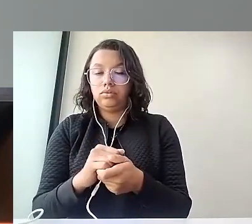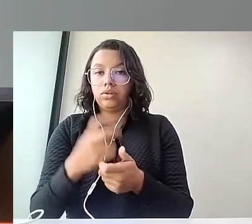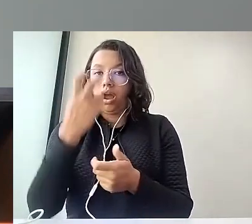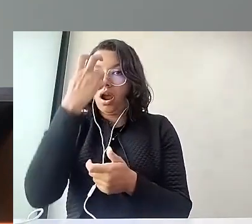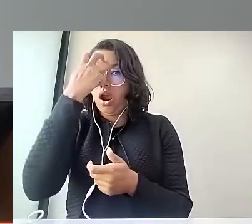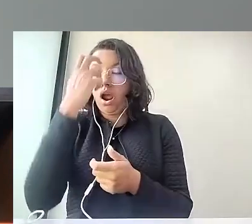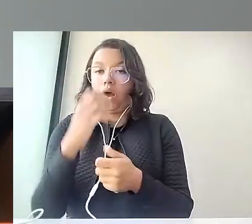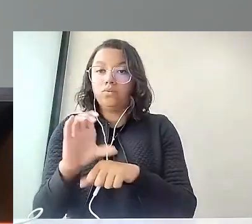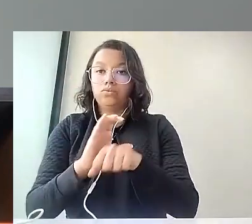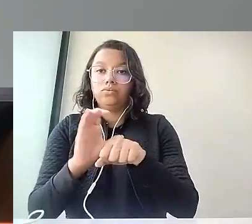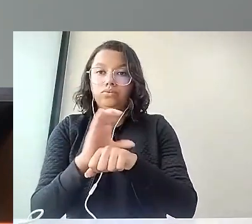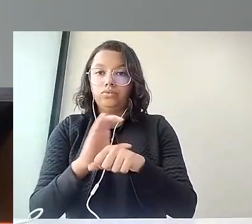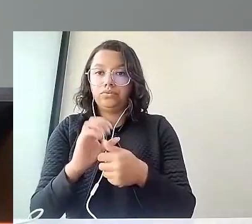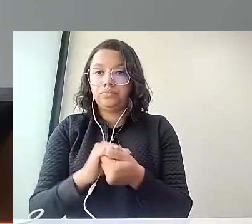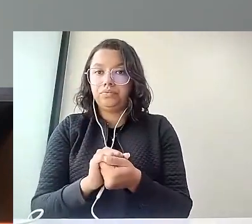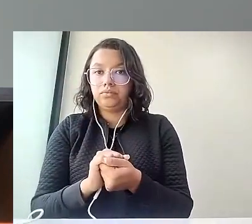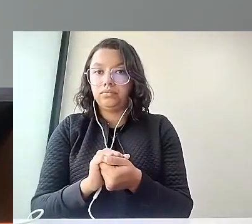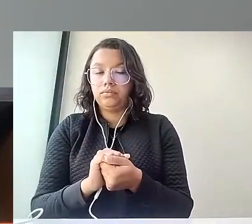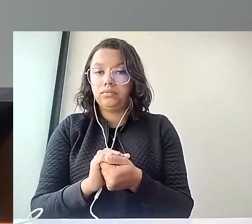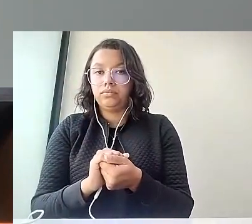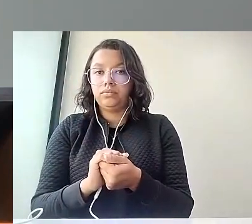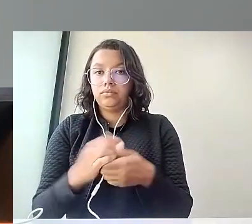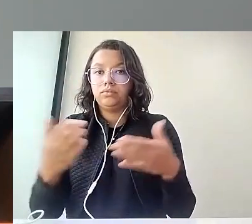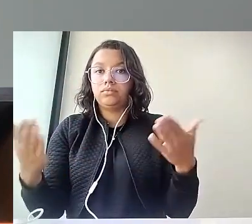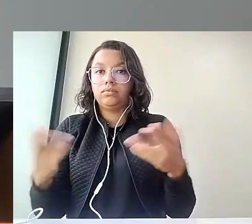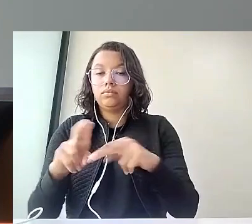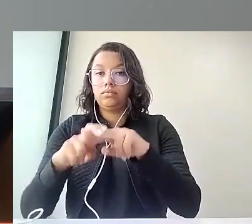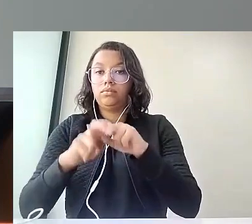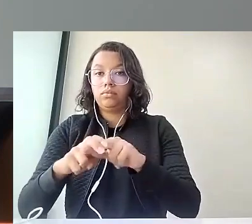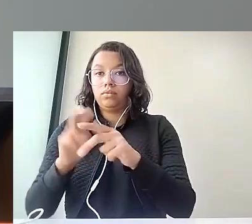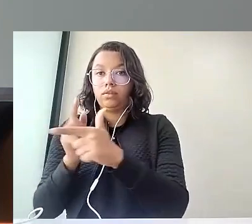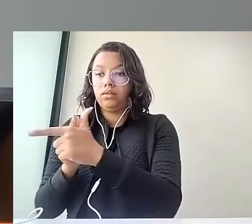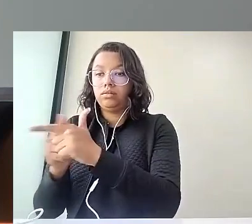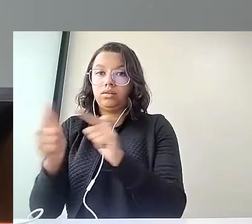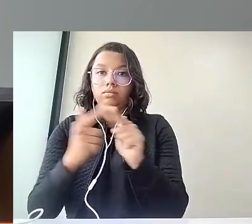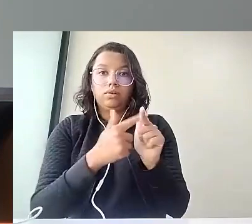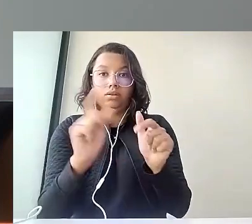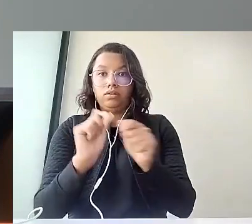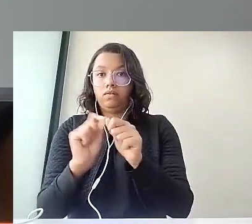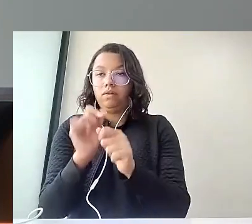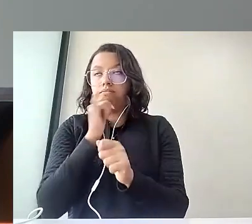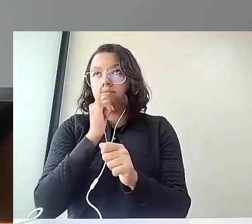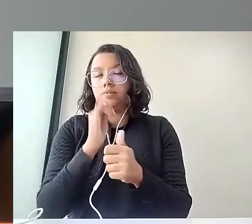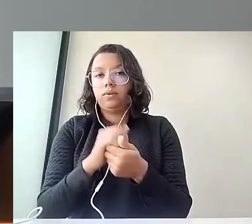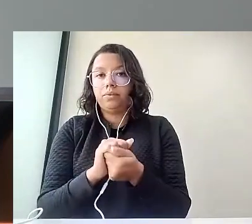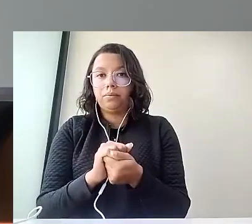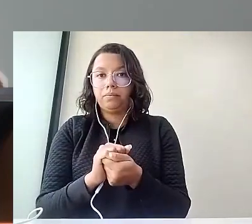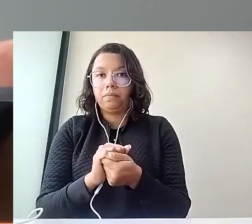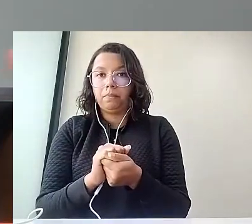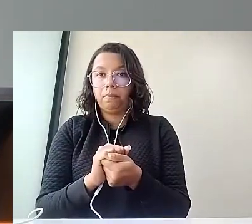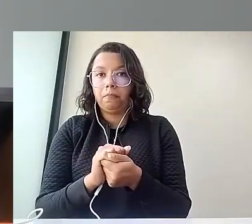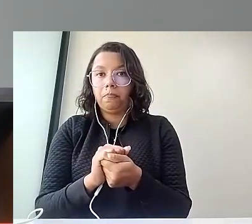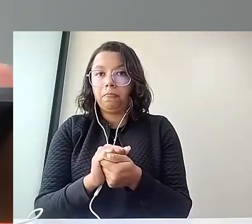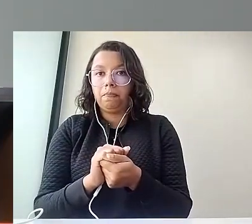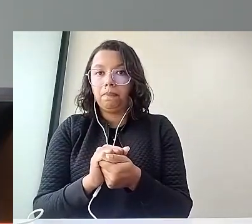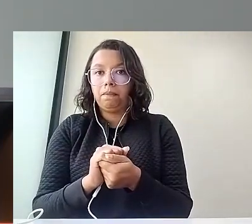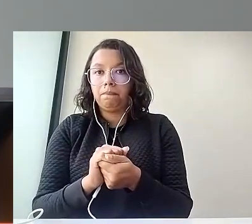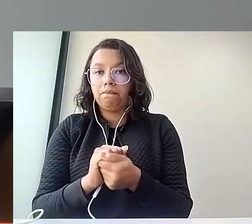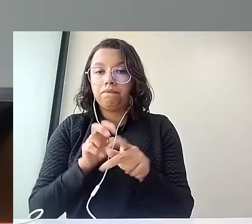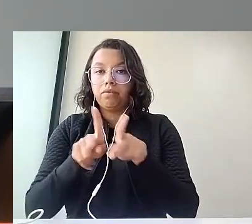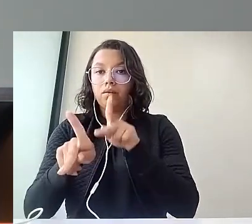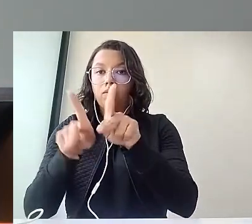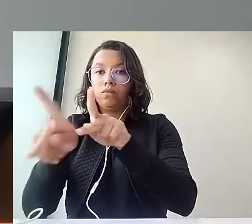constitucional. Eso se debe a la separación establecida, por ejemplo, en ¿Qu'est-ce que le tiers-état? Entre el pueblo y